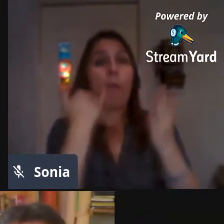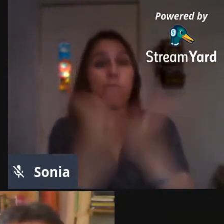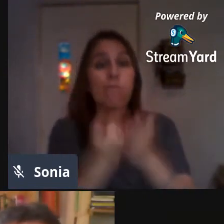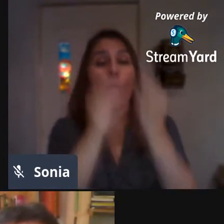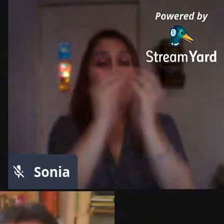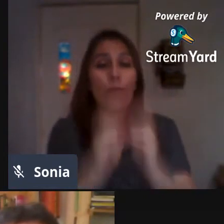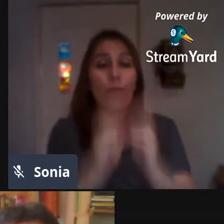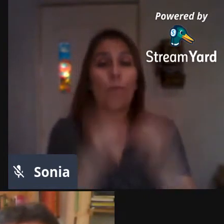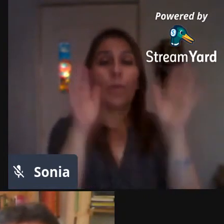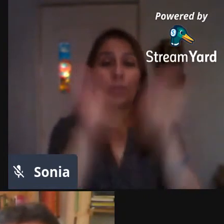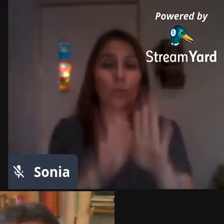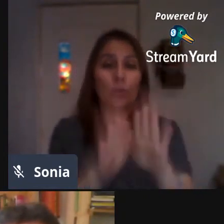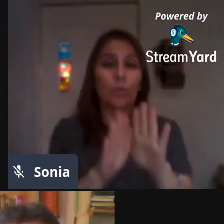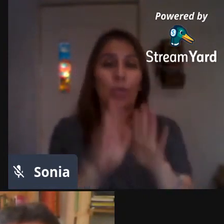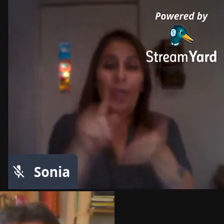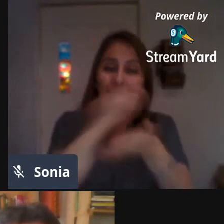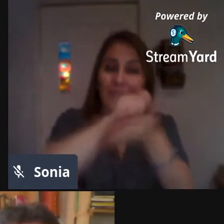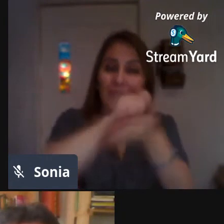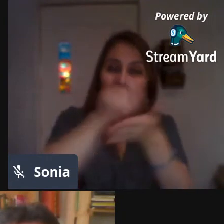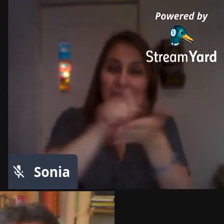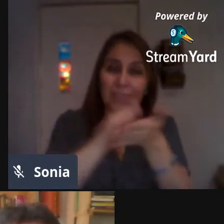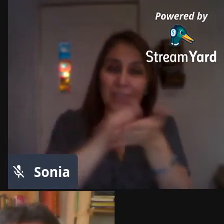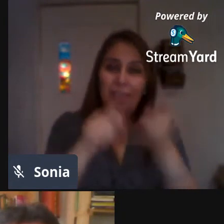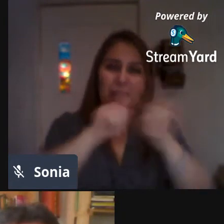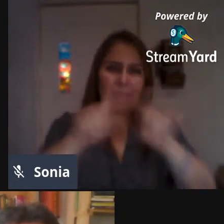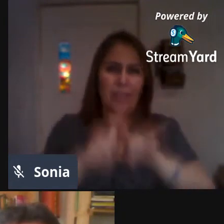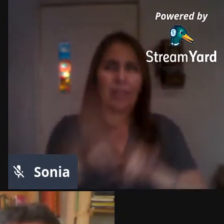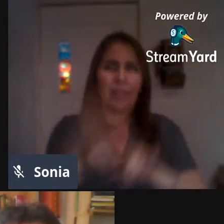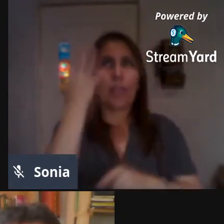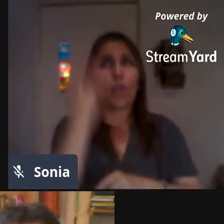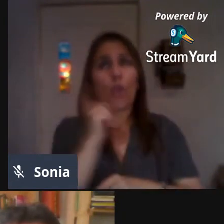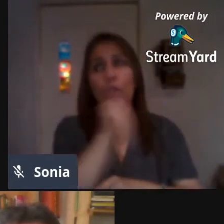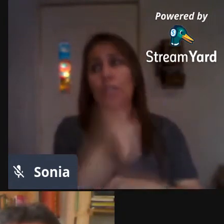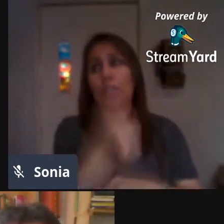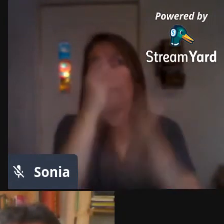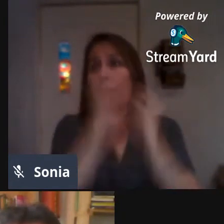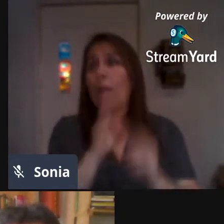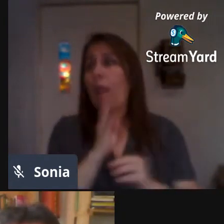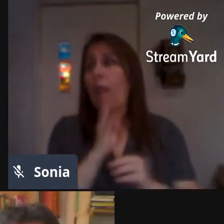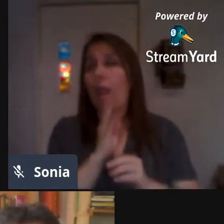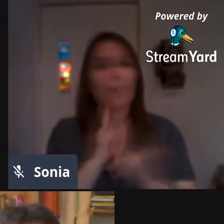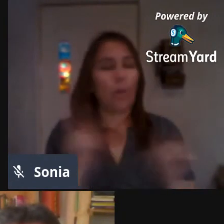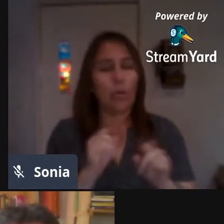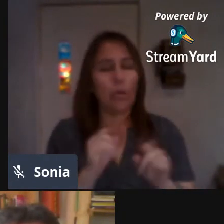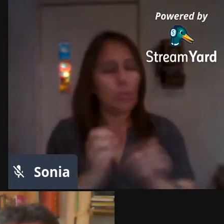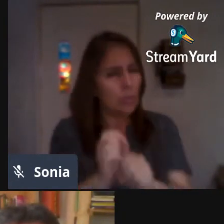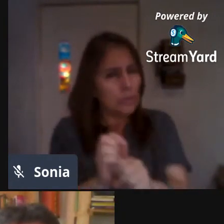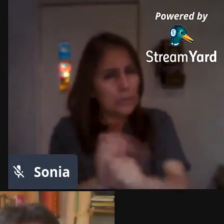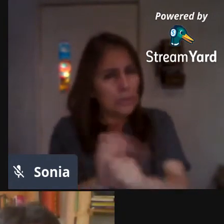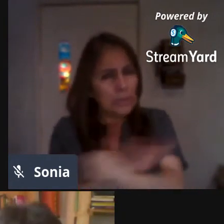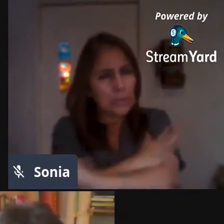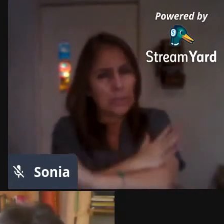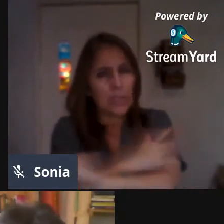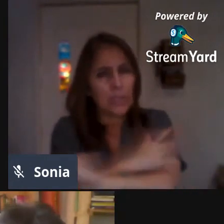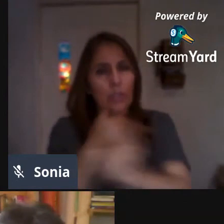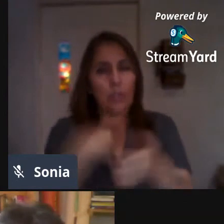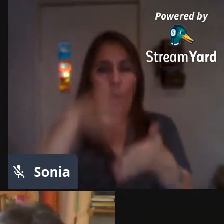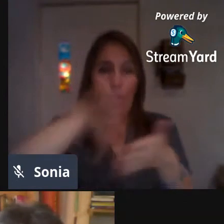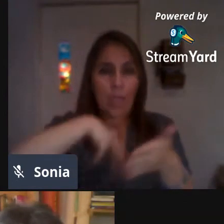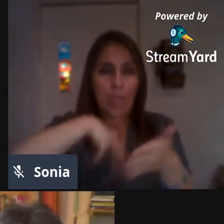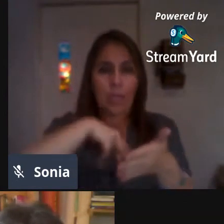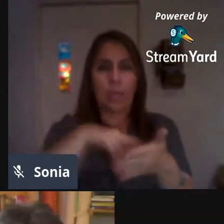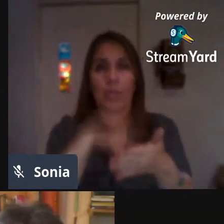es tan diferente a lo cotidiano que te sensibiliza y de hecho yo yo tuve que leerlo mucho para hacer la voz por ejemplo